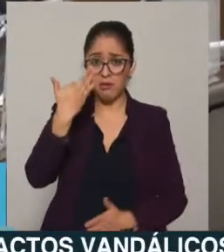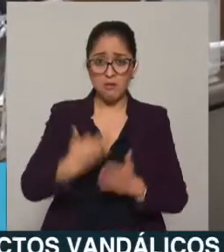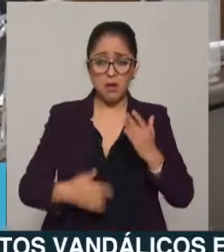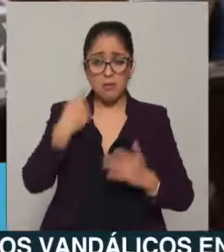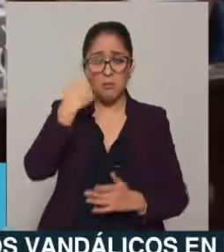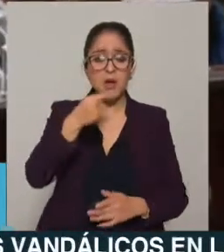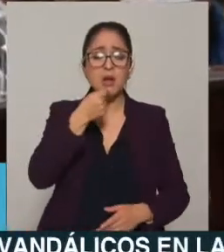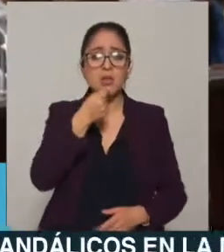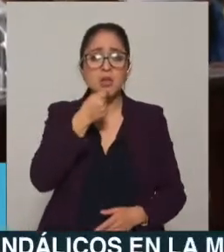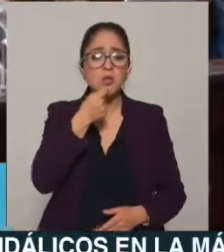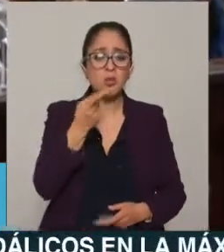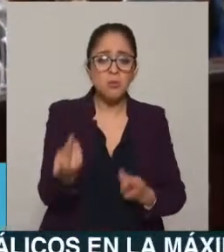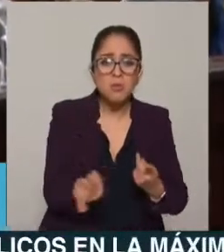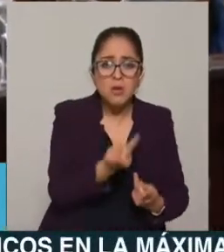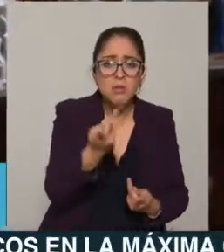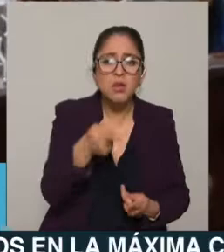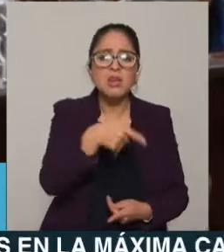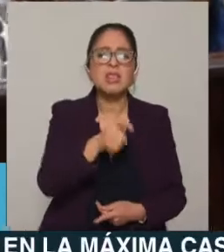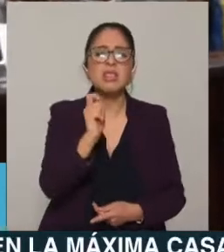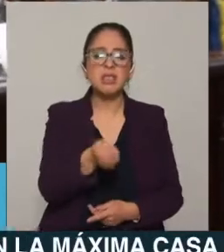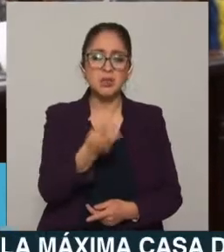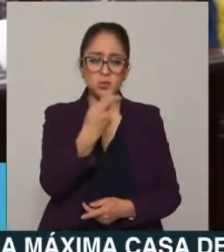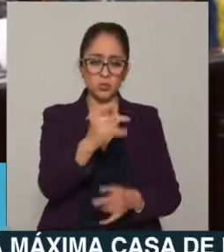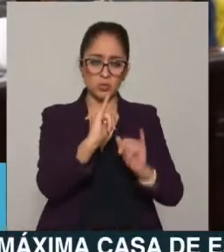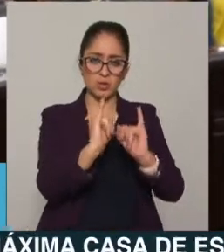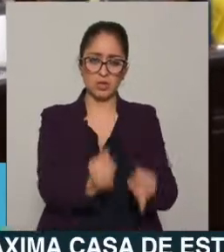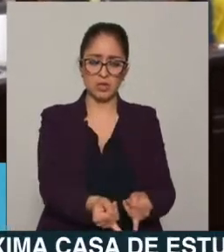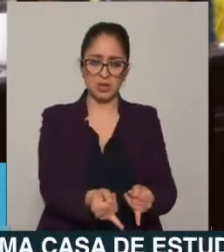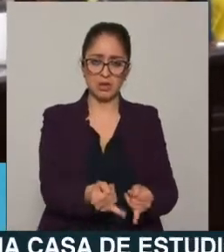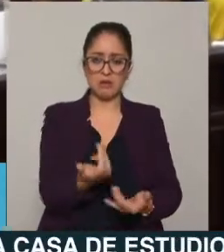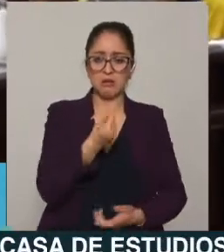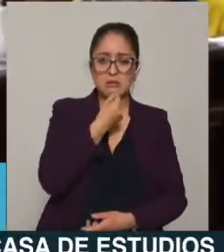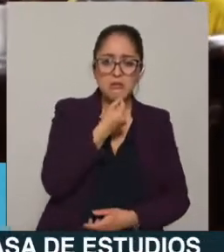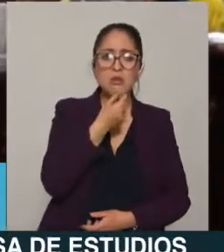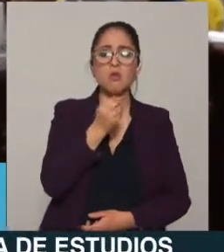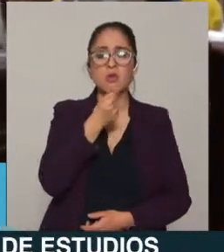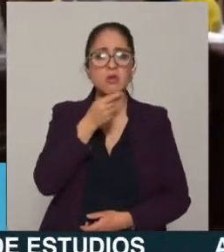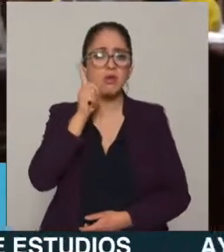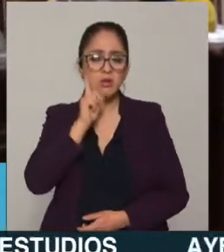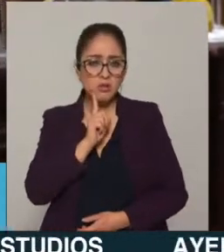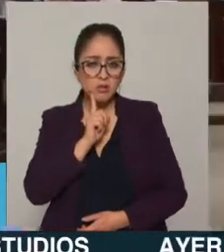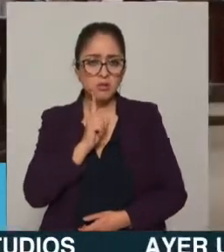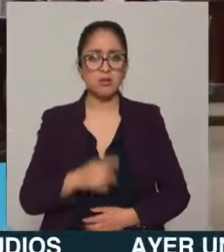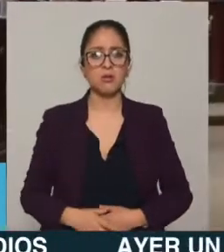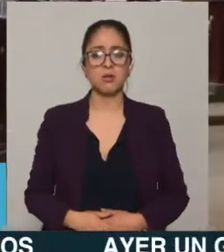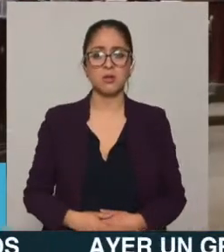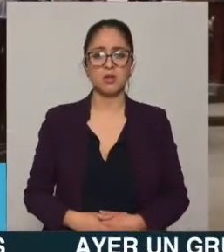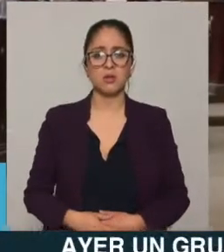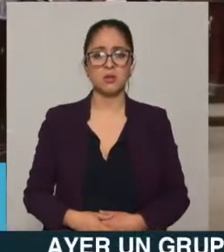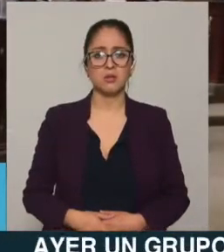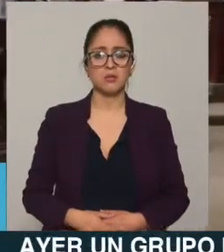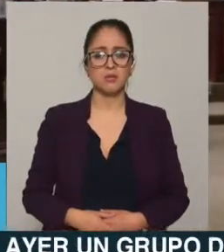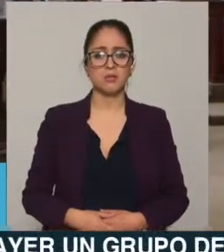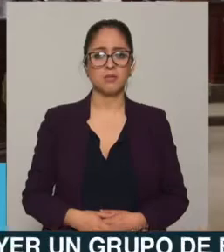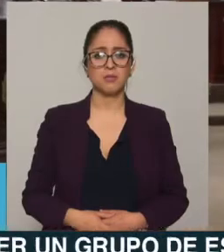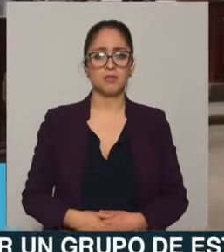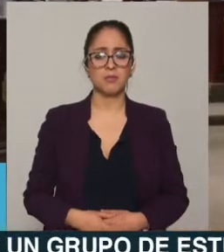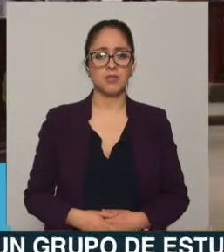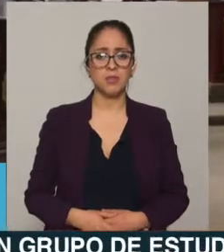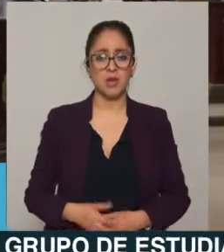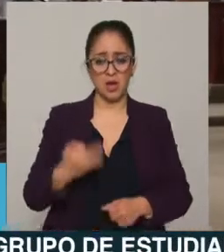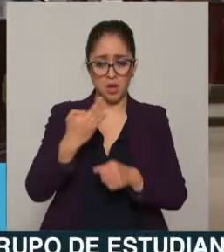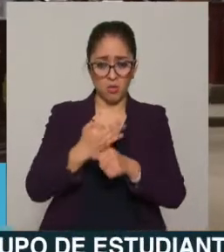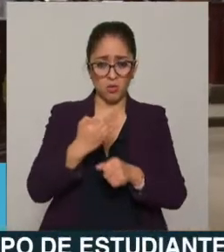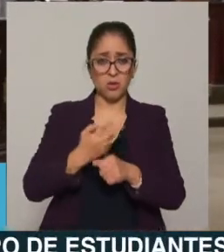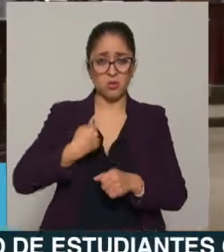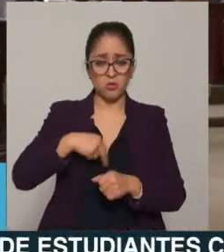a un niño sobre su identidad de género. Y lo que estamos entonces generando es un par de requisitos